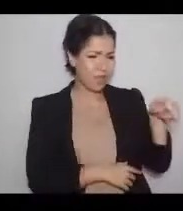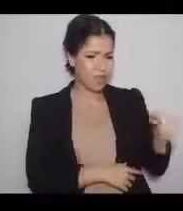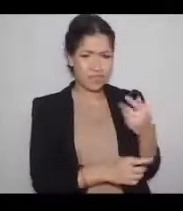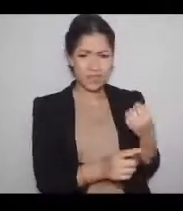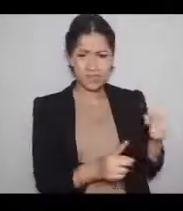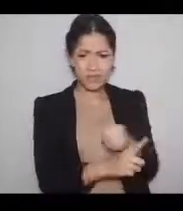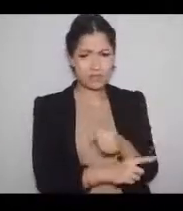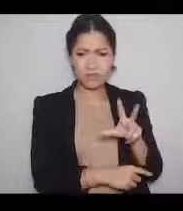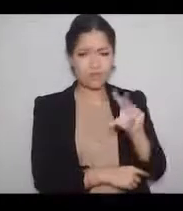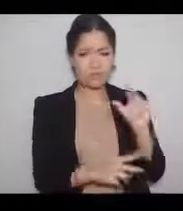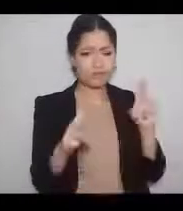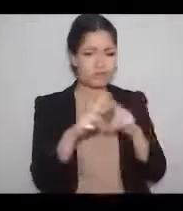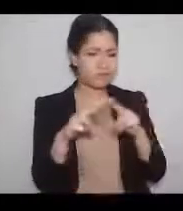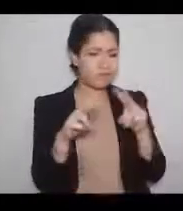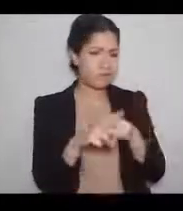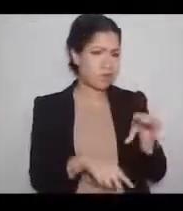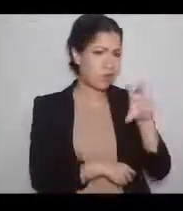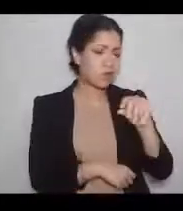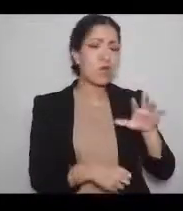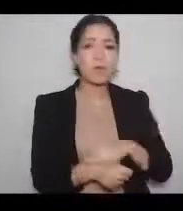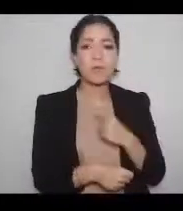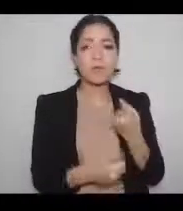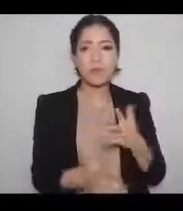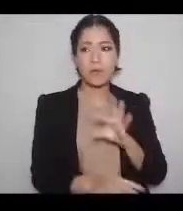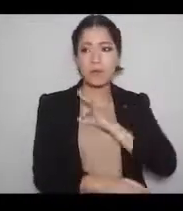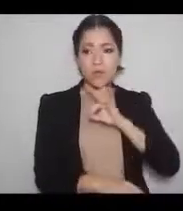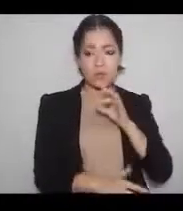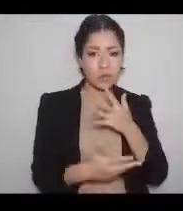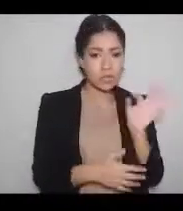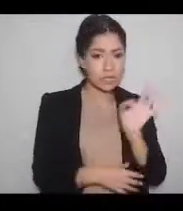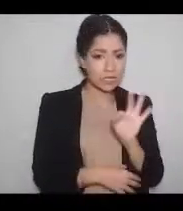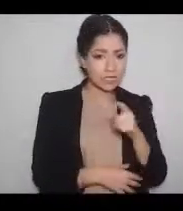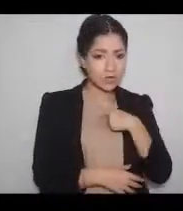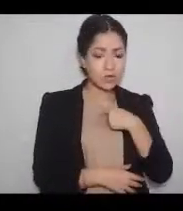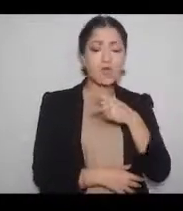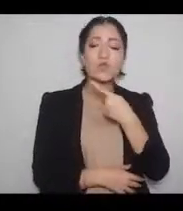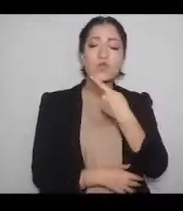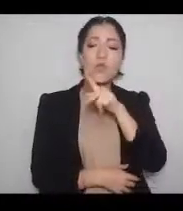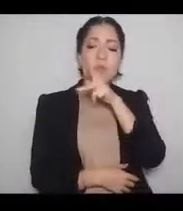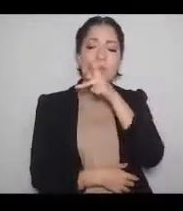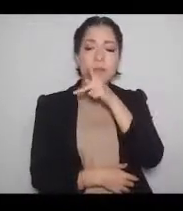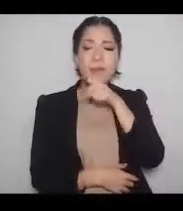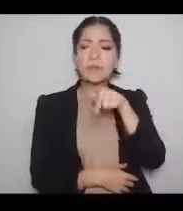cosa, pude ser tu padre, pero no quise.